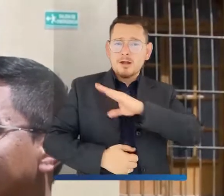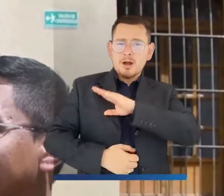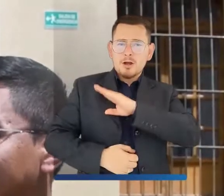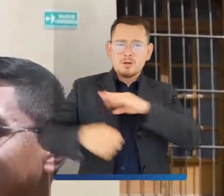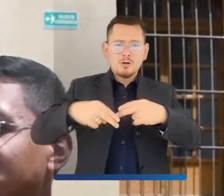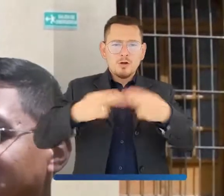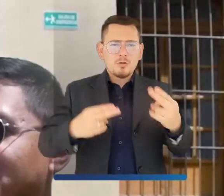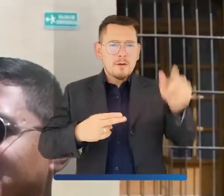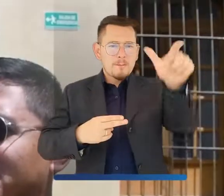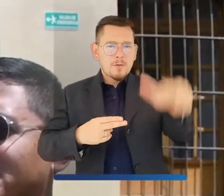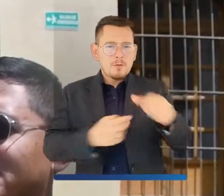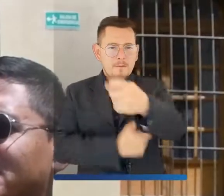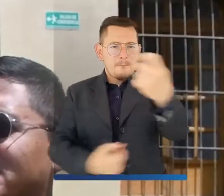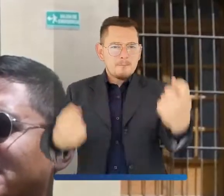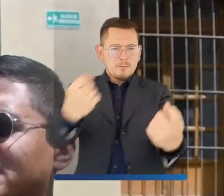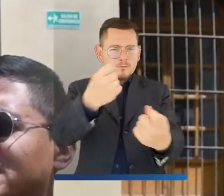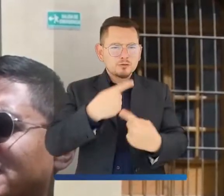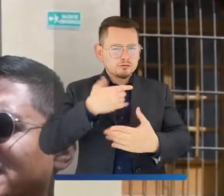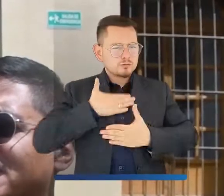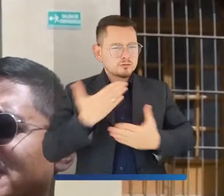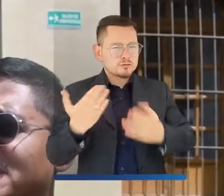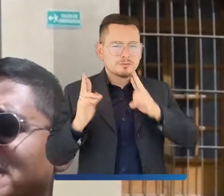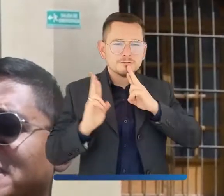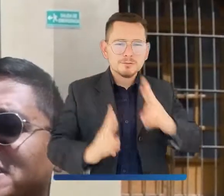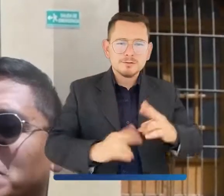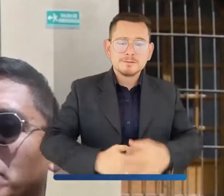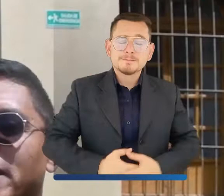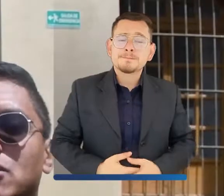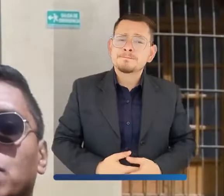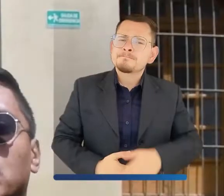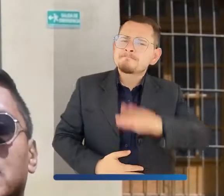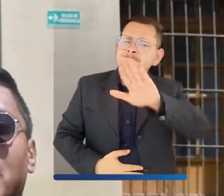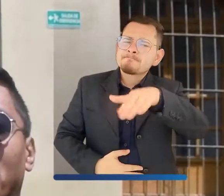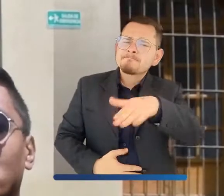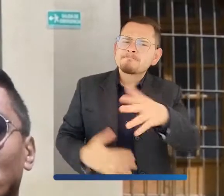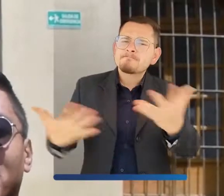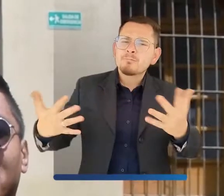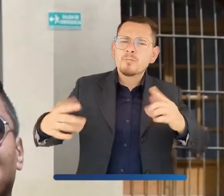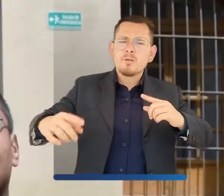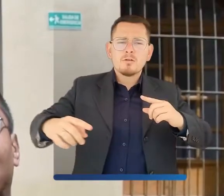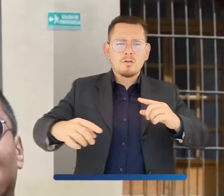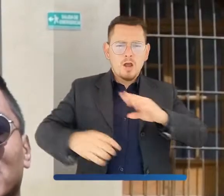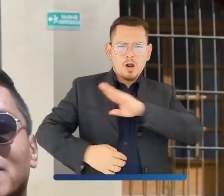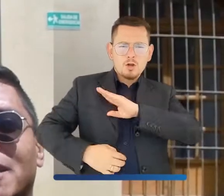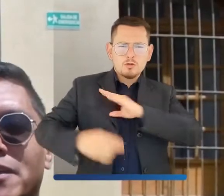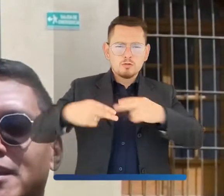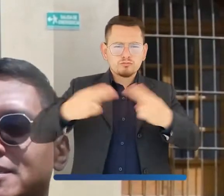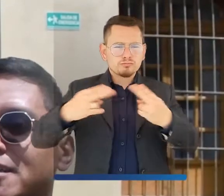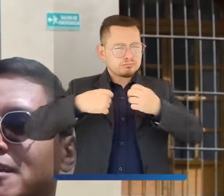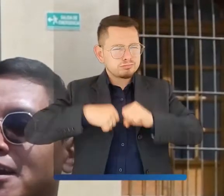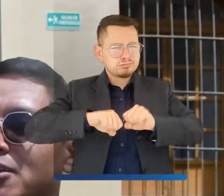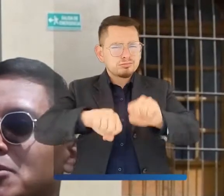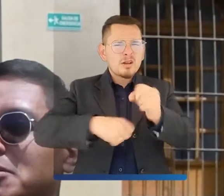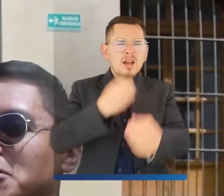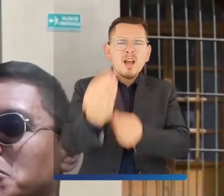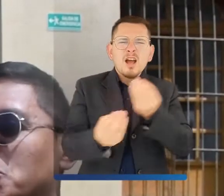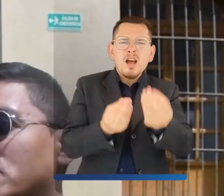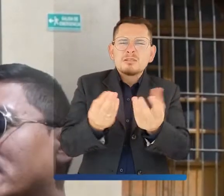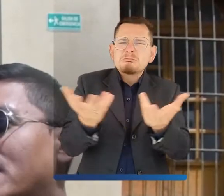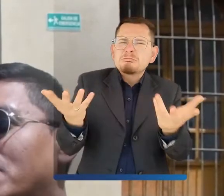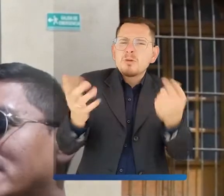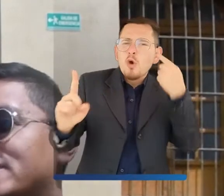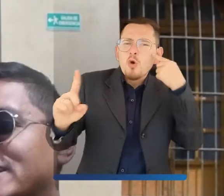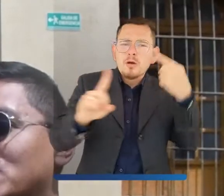el sábado, si no estoy mal. ¿Cómo fue el proceso? ¿Cómo les fue? ¿Qué tal todo? Bien, nos fuimos a elevar cometa el sábado en la finca San Ricardo.